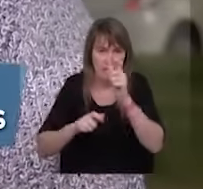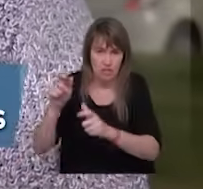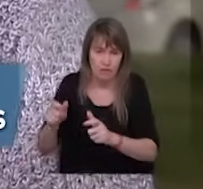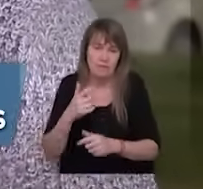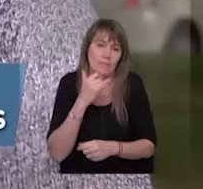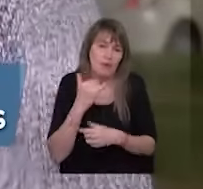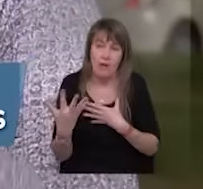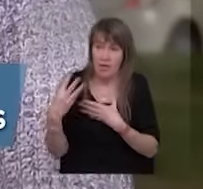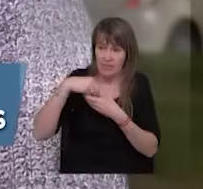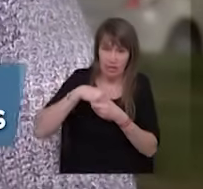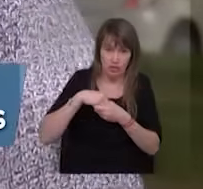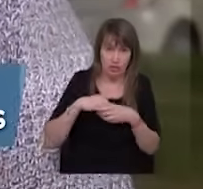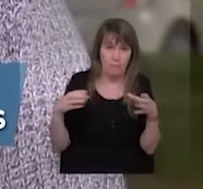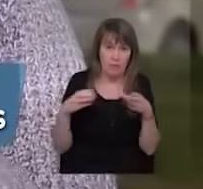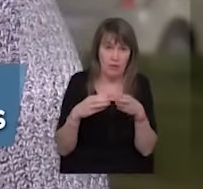integrabimmx